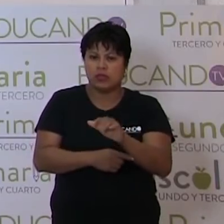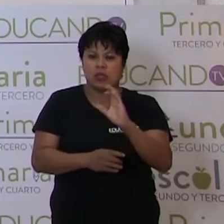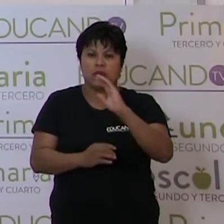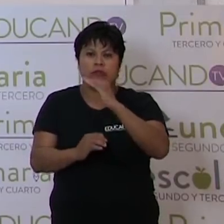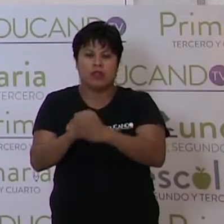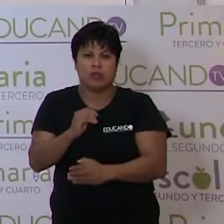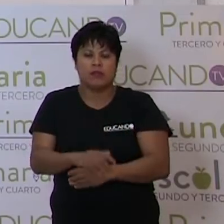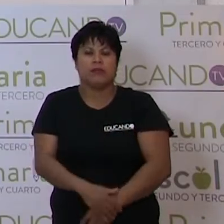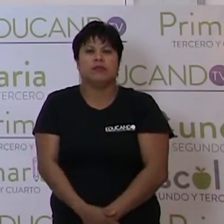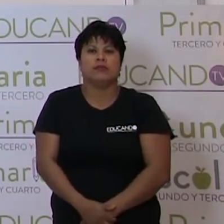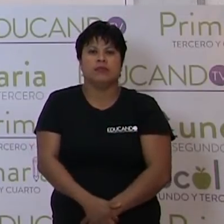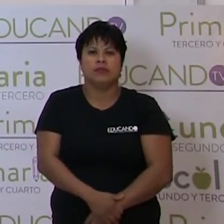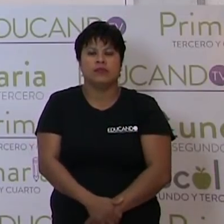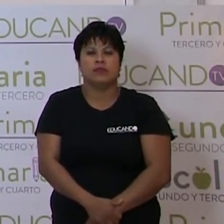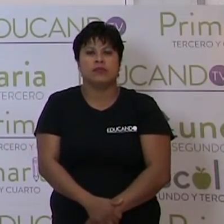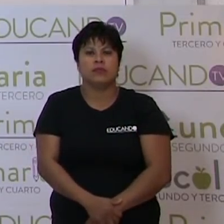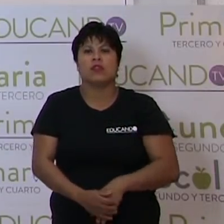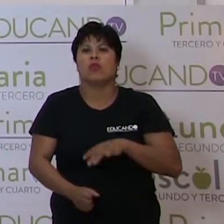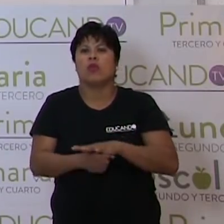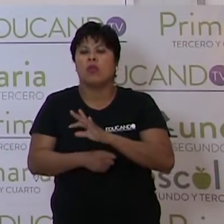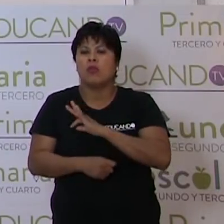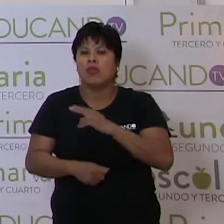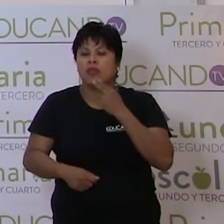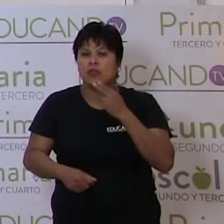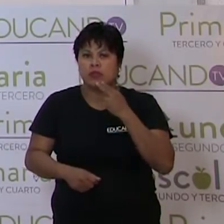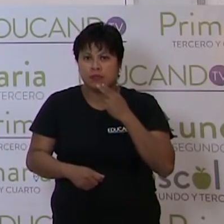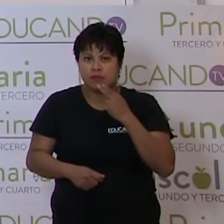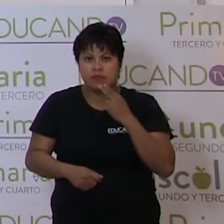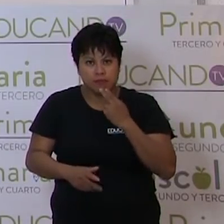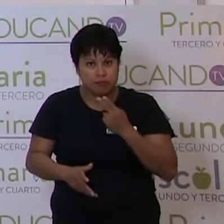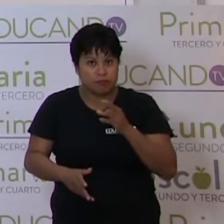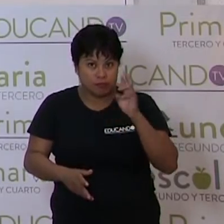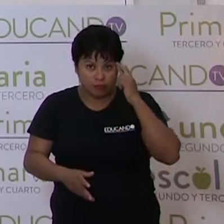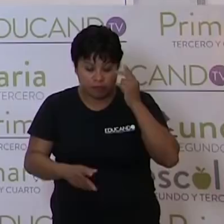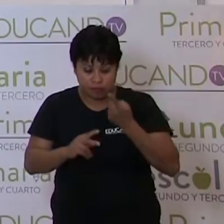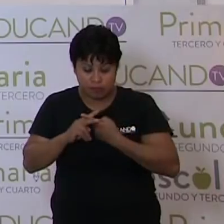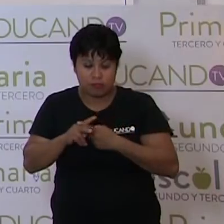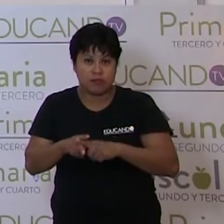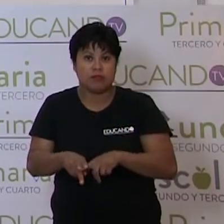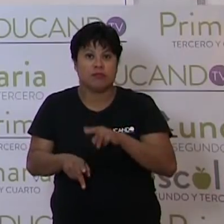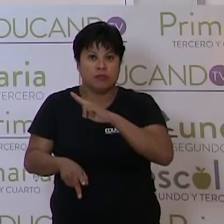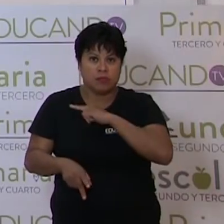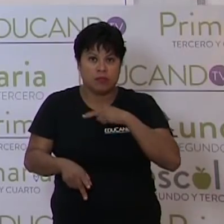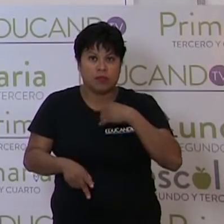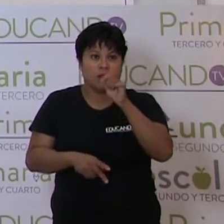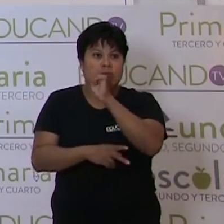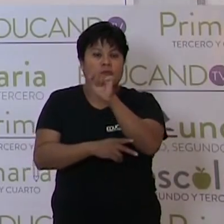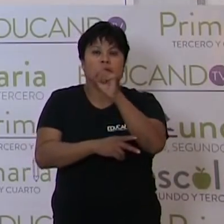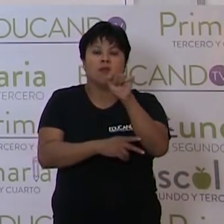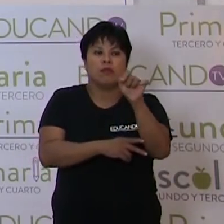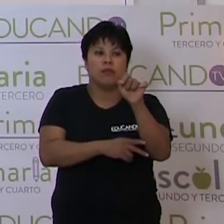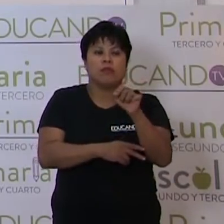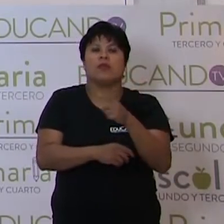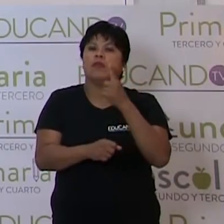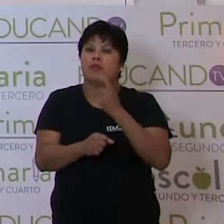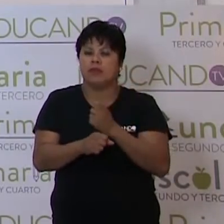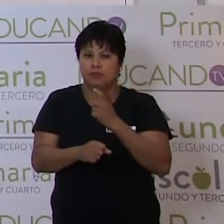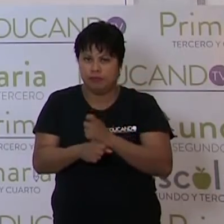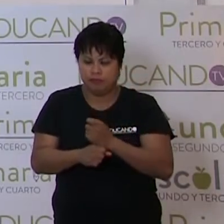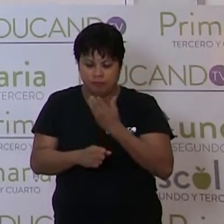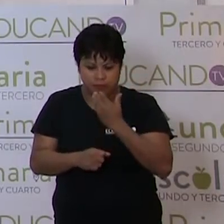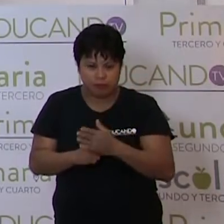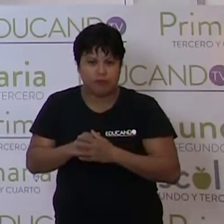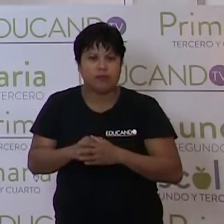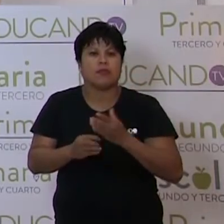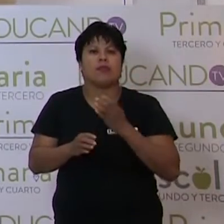final. ¿Cuál de esas 3 nos puede servir? Acuérdense que estamos iniciando nuestra narración. Primero, muy bien,